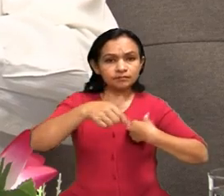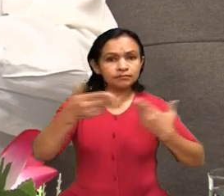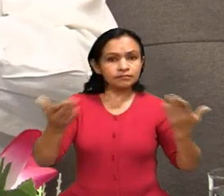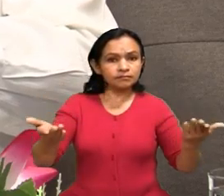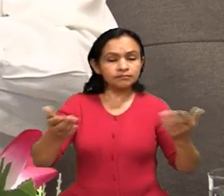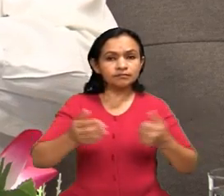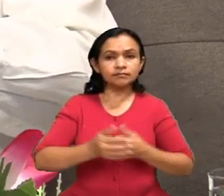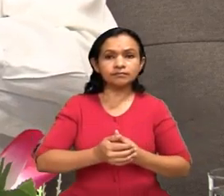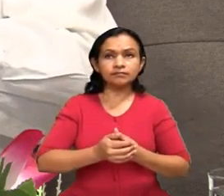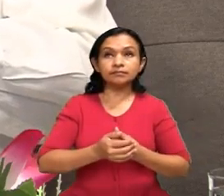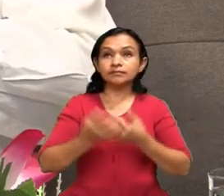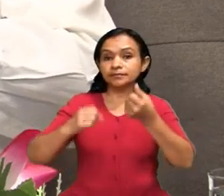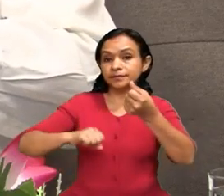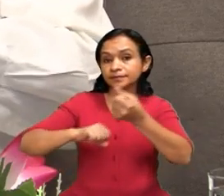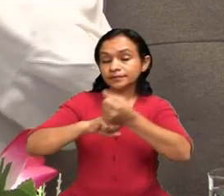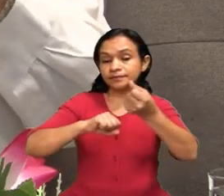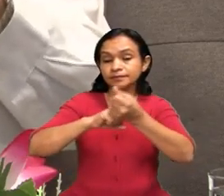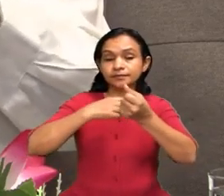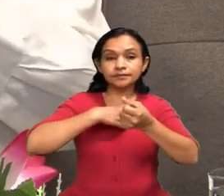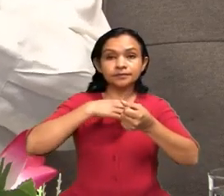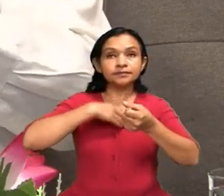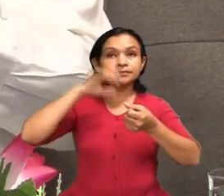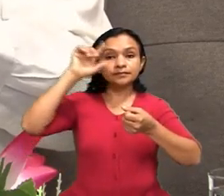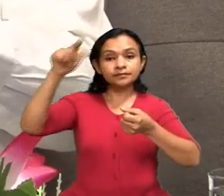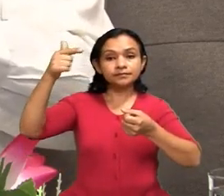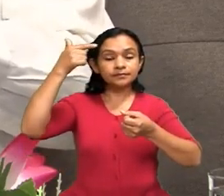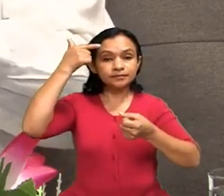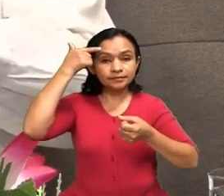para respaldar su gobierno, entre comillas.